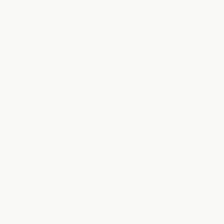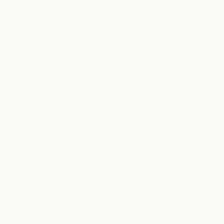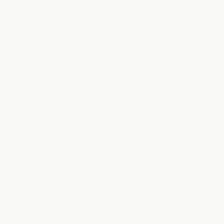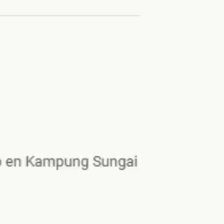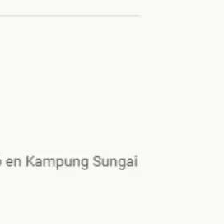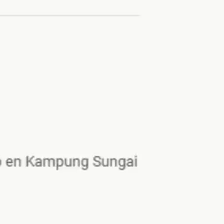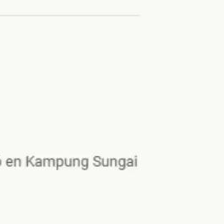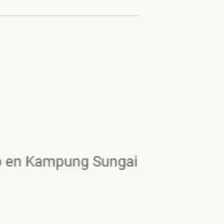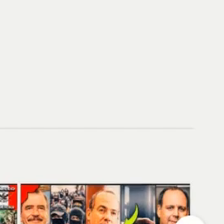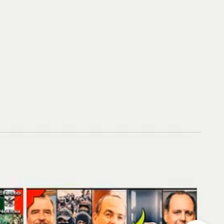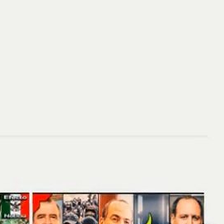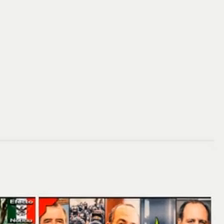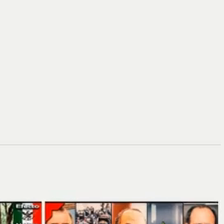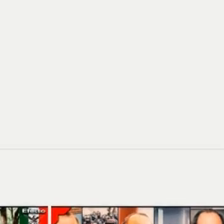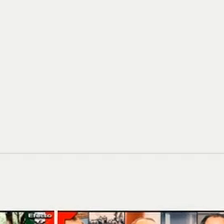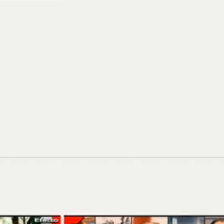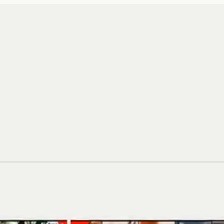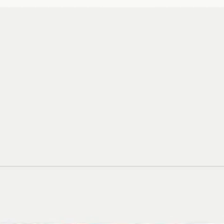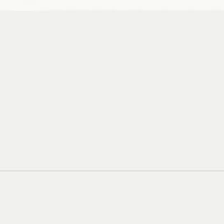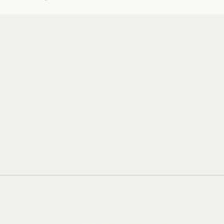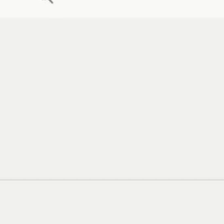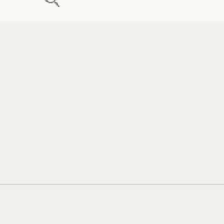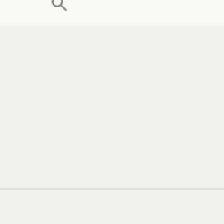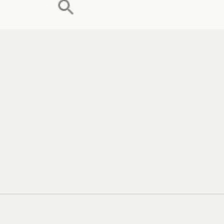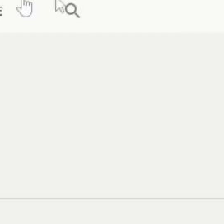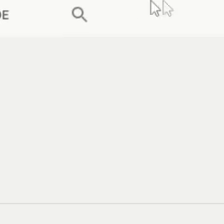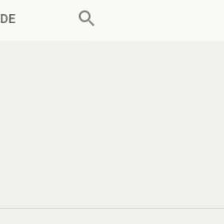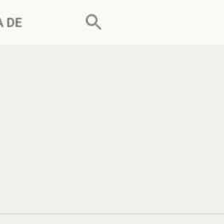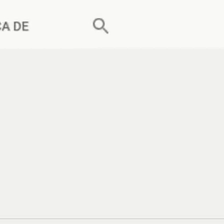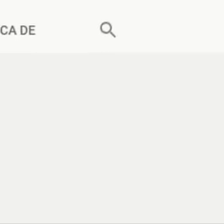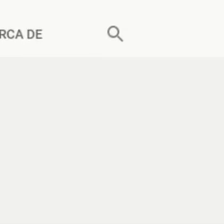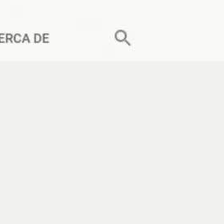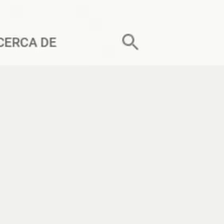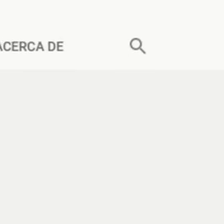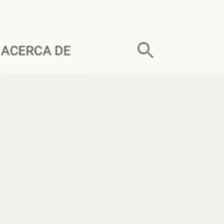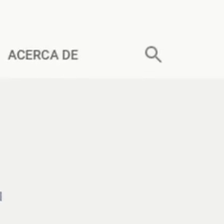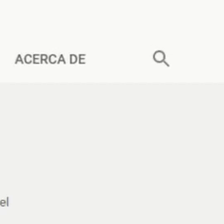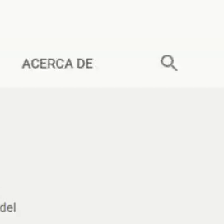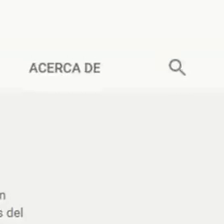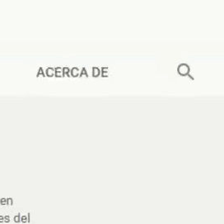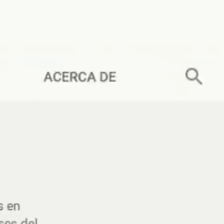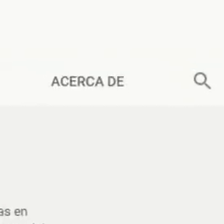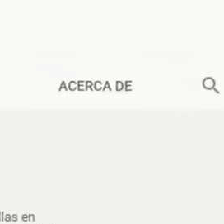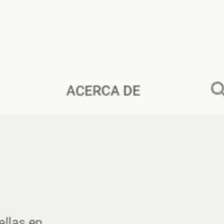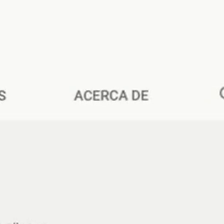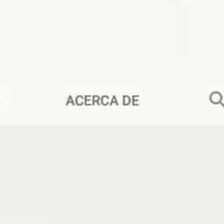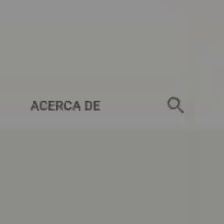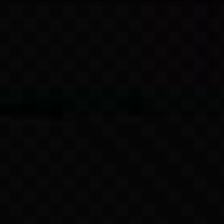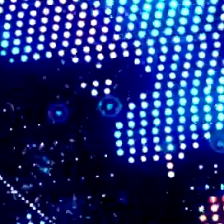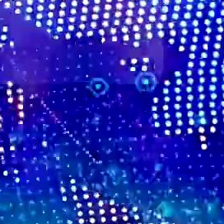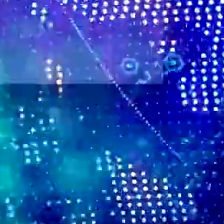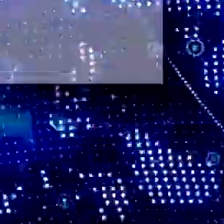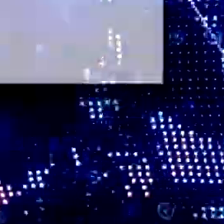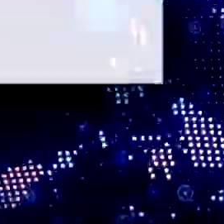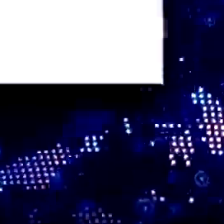con tus familiares y amigos. No olvides activar la campana de notificaciones para no perderte ningún video.